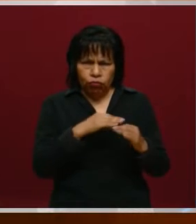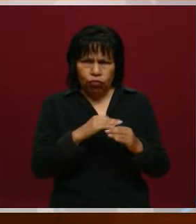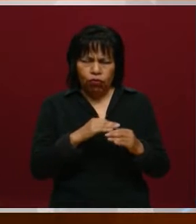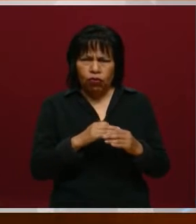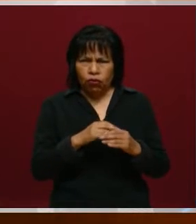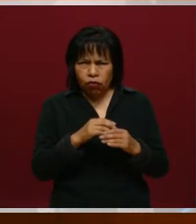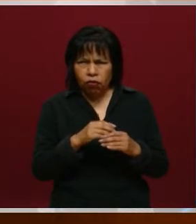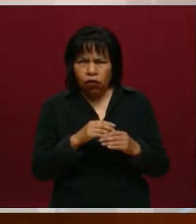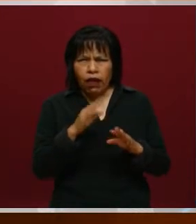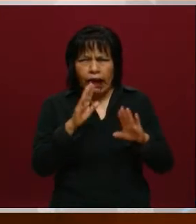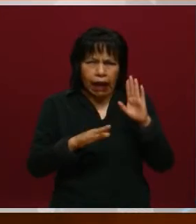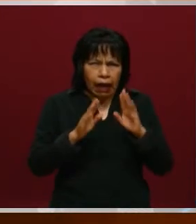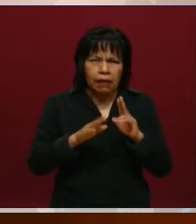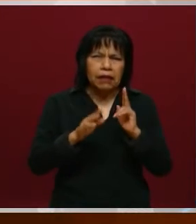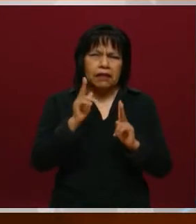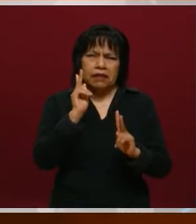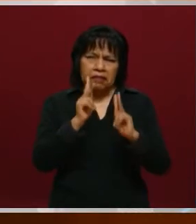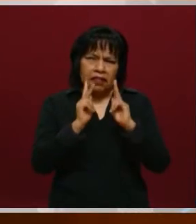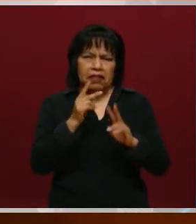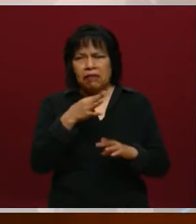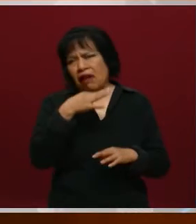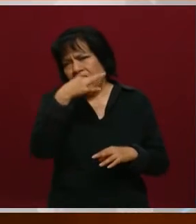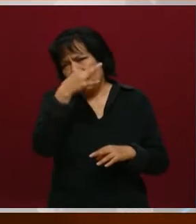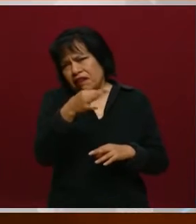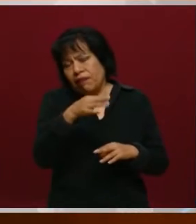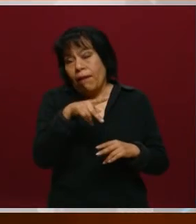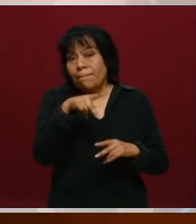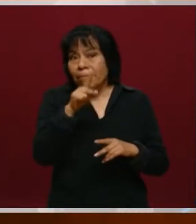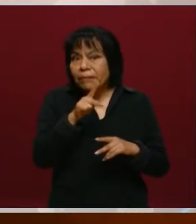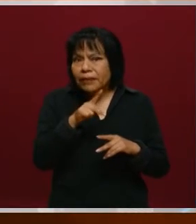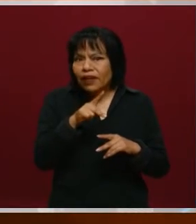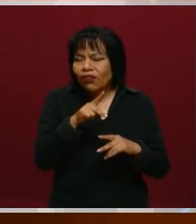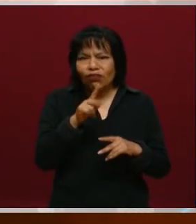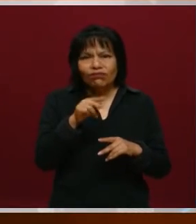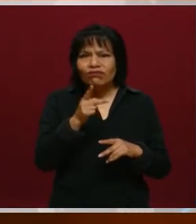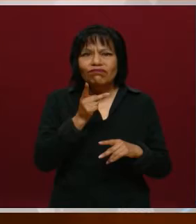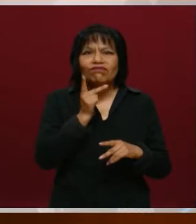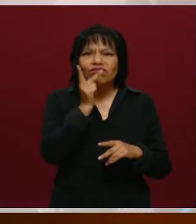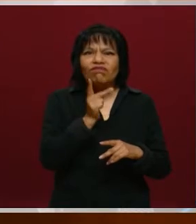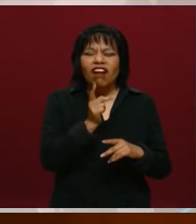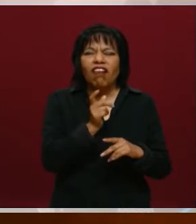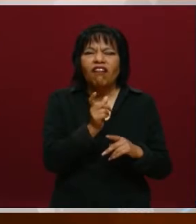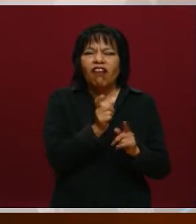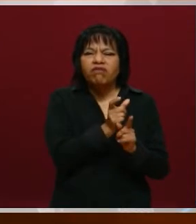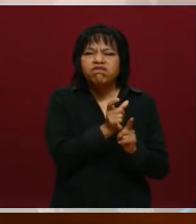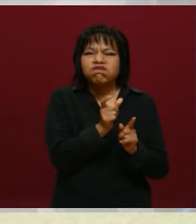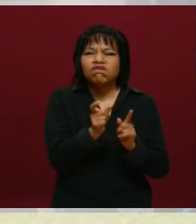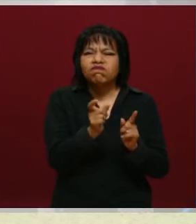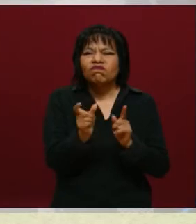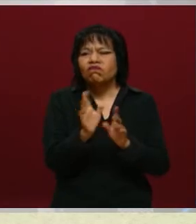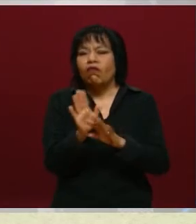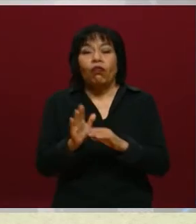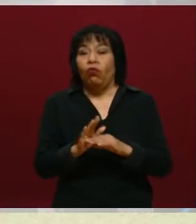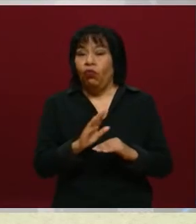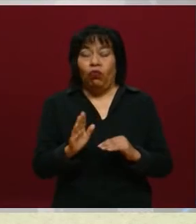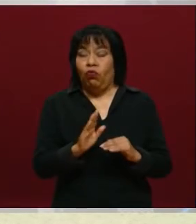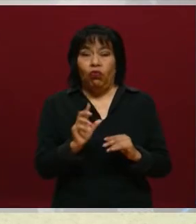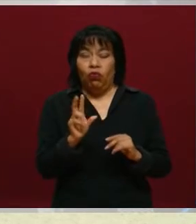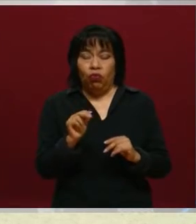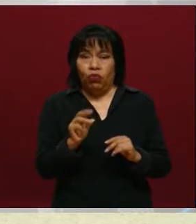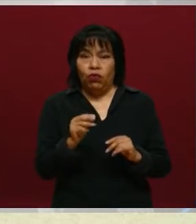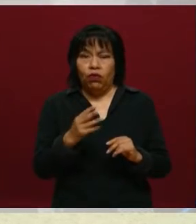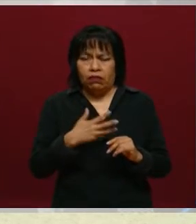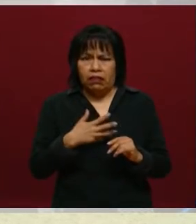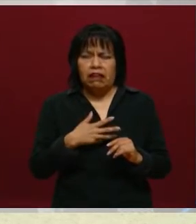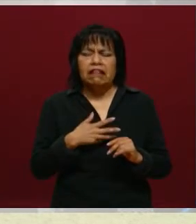discurso que nosotros queremos establecer no como palabras huecas de congruencia entonces en